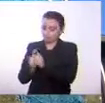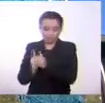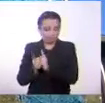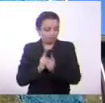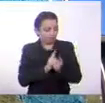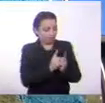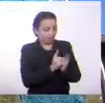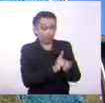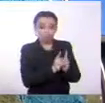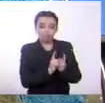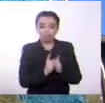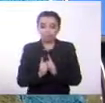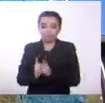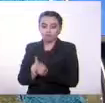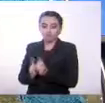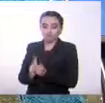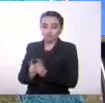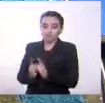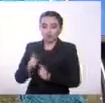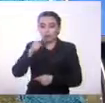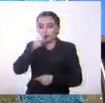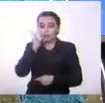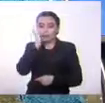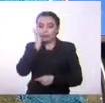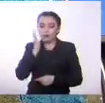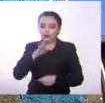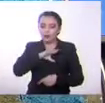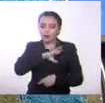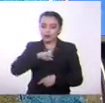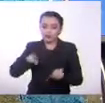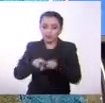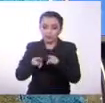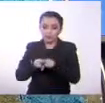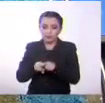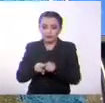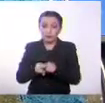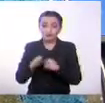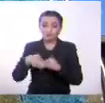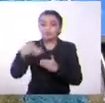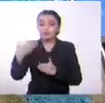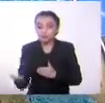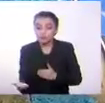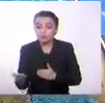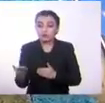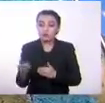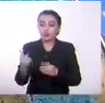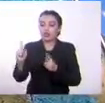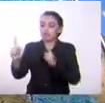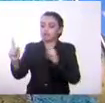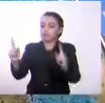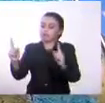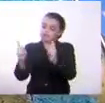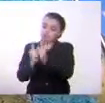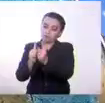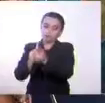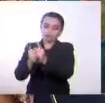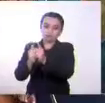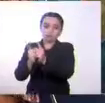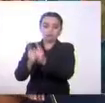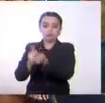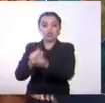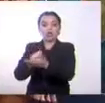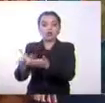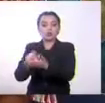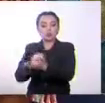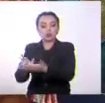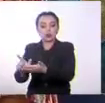también, más van los...? También estaremos relaciones en la escuela. En la escuela. En la comunidad. Ok, entonces esas